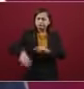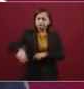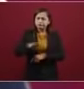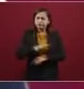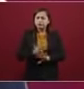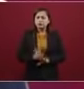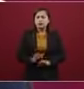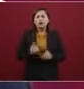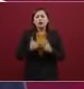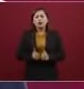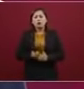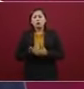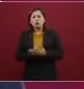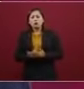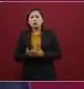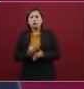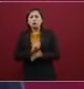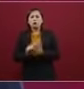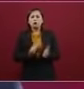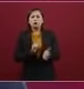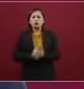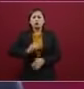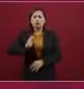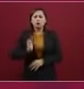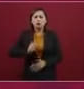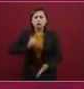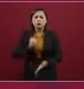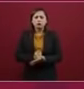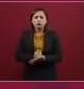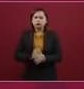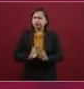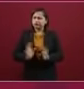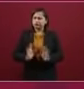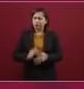esté aprobado todas las leyes, sino hemos ido caminando